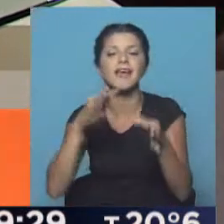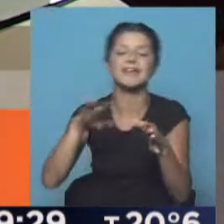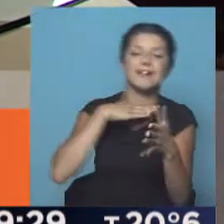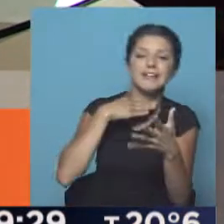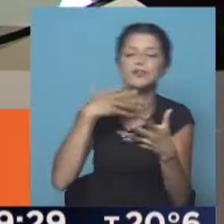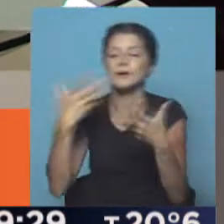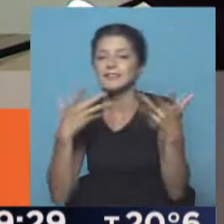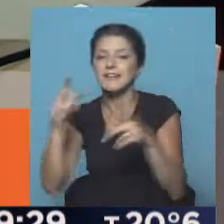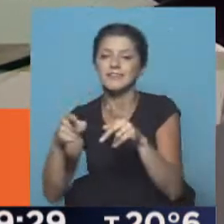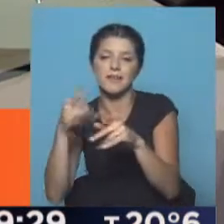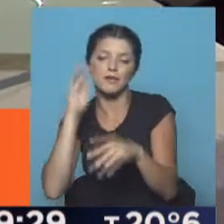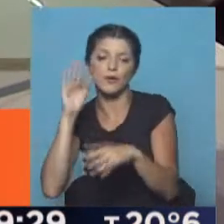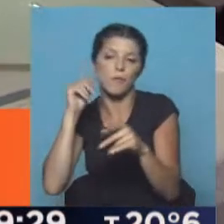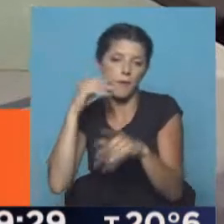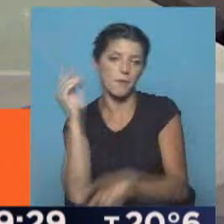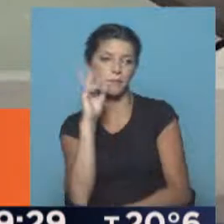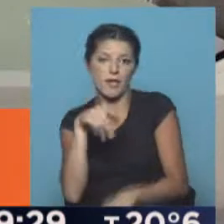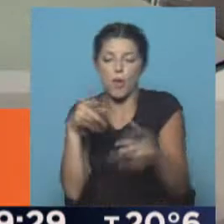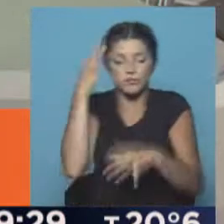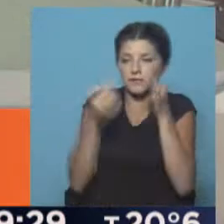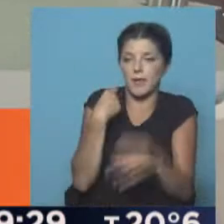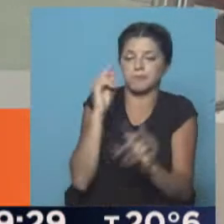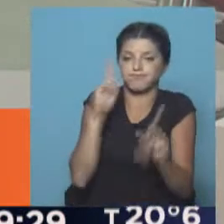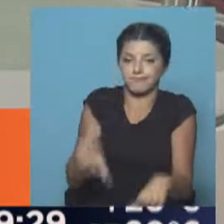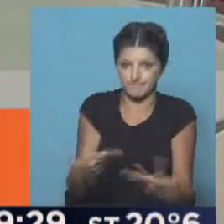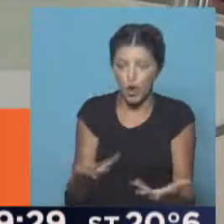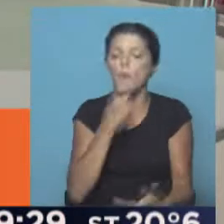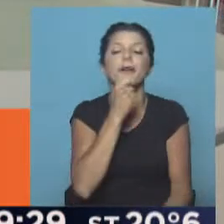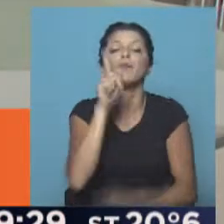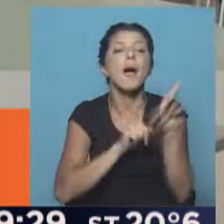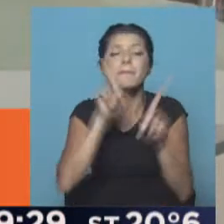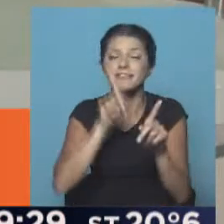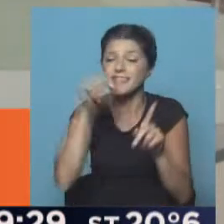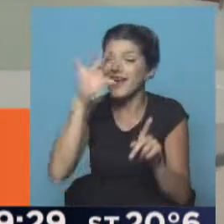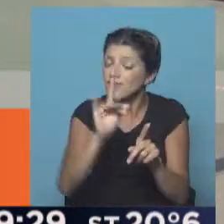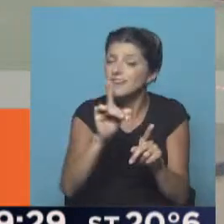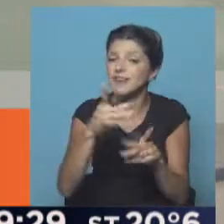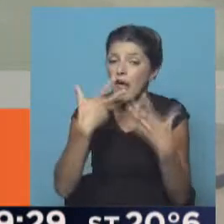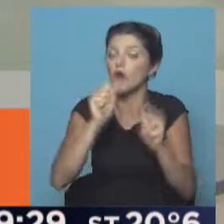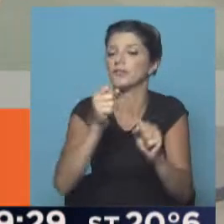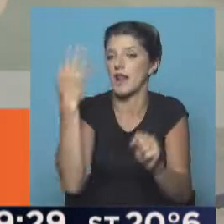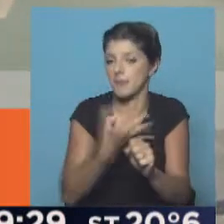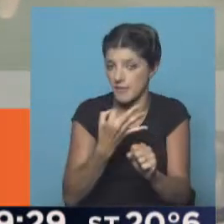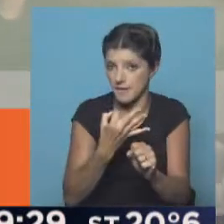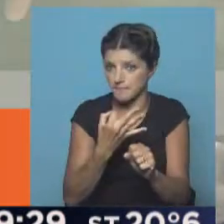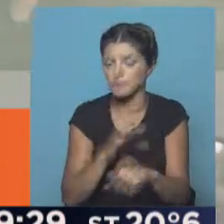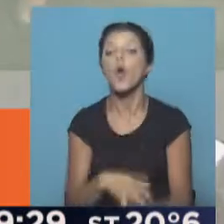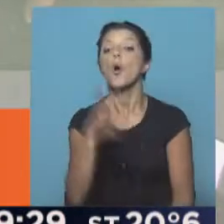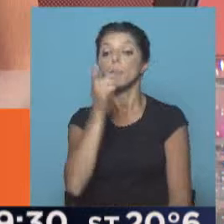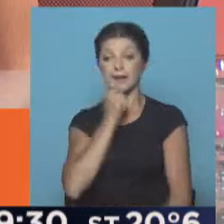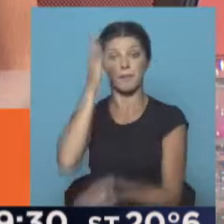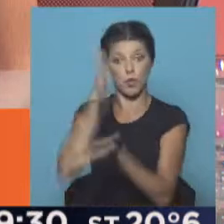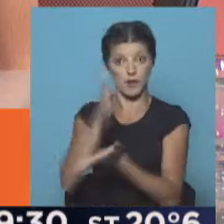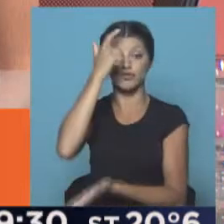Digamos, si nosotros podemos saber, nuestra justicia tiene problemas para averiguar la verdad, salvo que se la tope. En derechos humanos, con los centros de